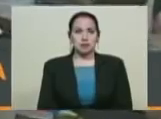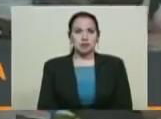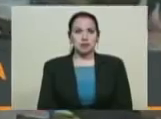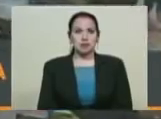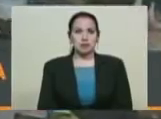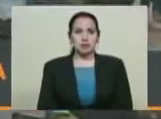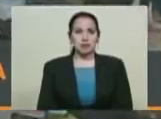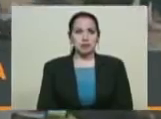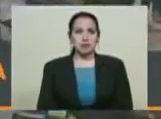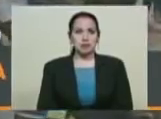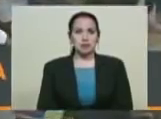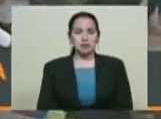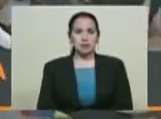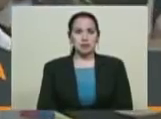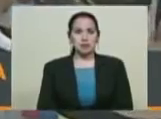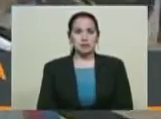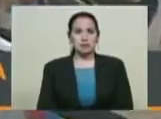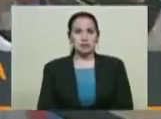Sí.